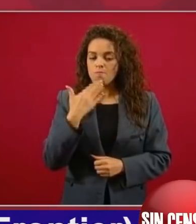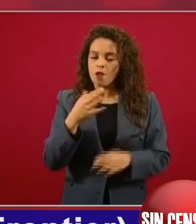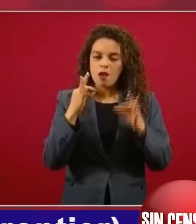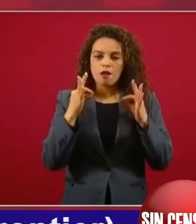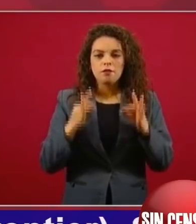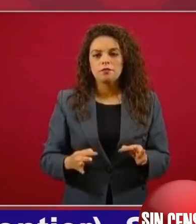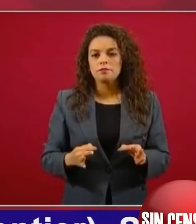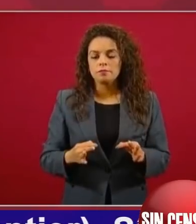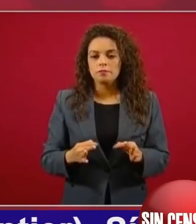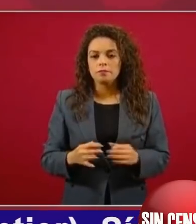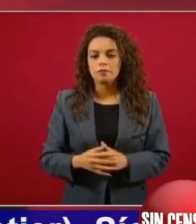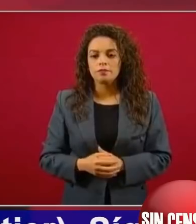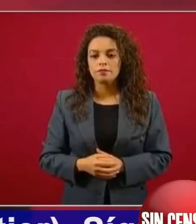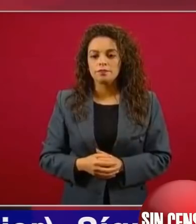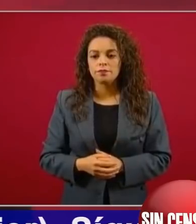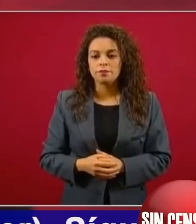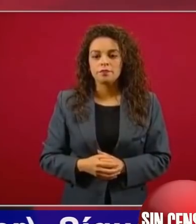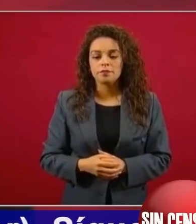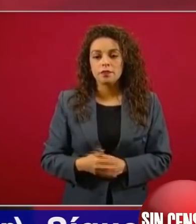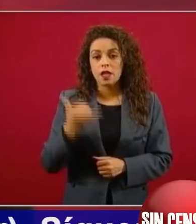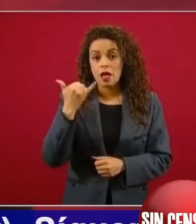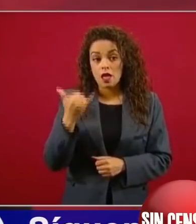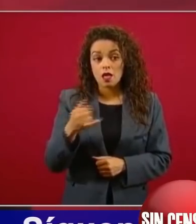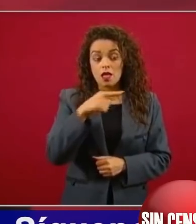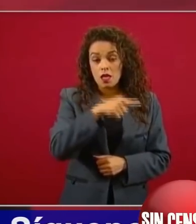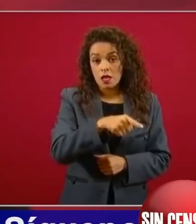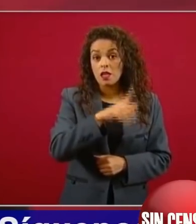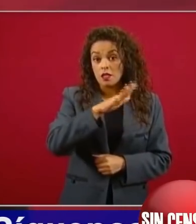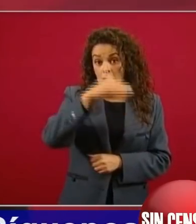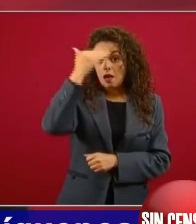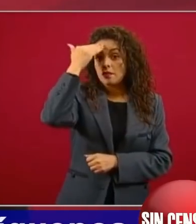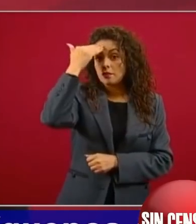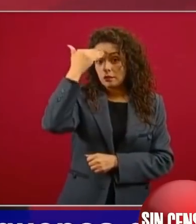de no violar derechos humanos.